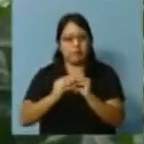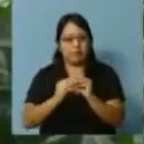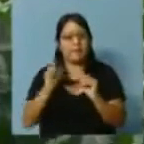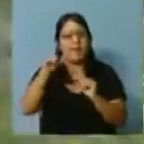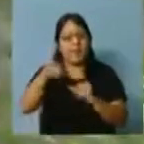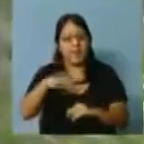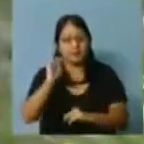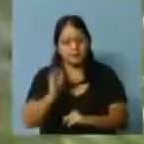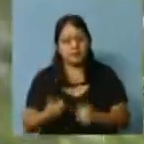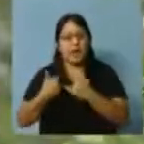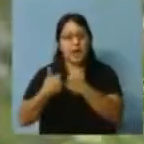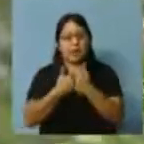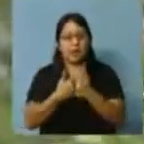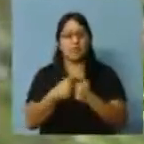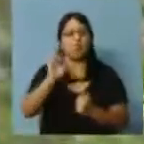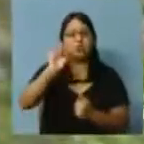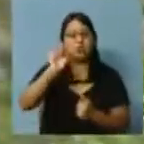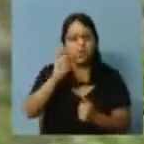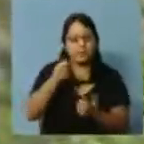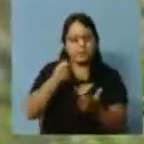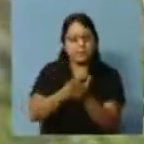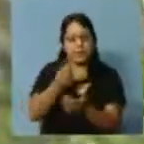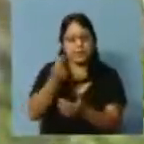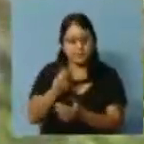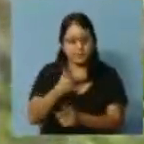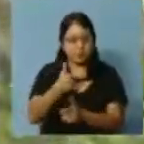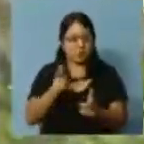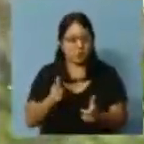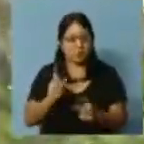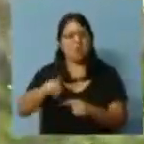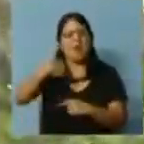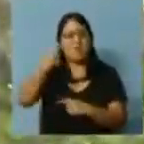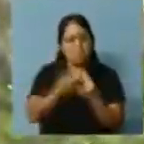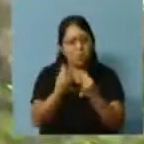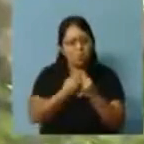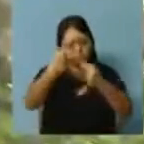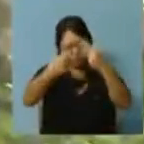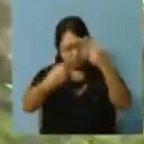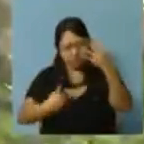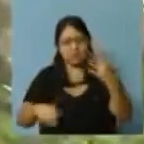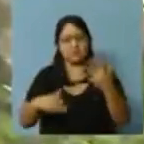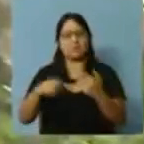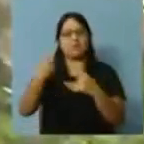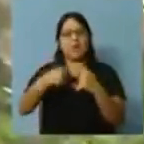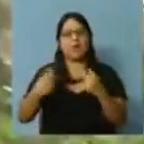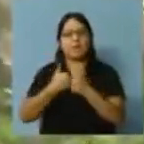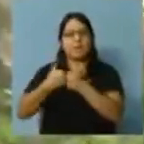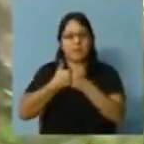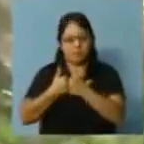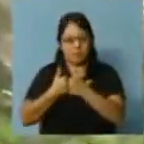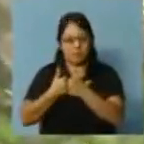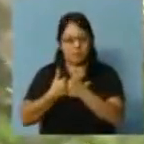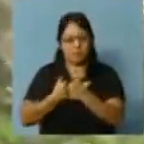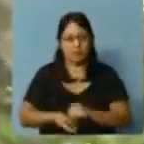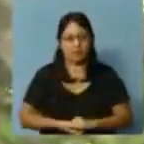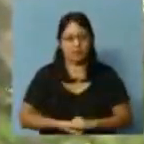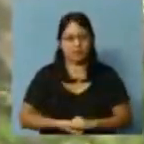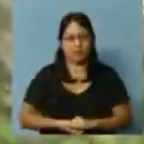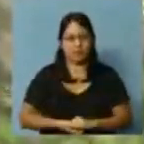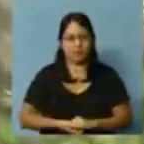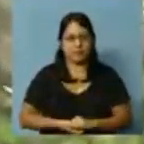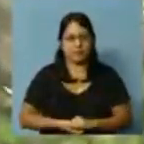no solamente ahora está el precio sino también está lo otro ya la consecuencia de esta forma de red de acopiar